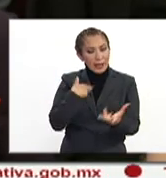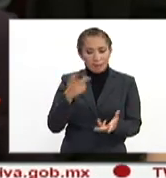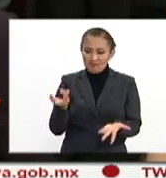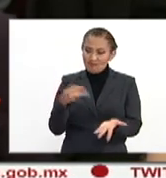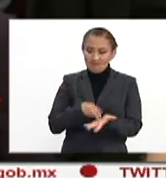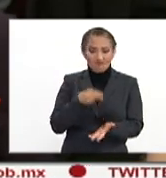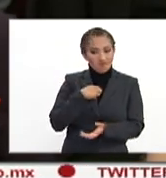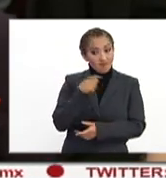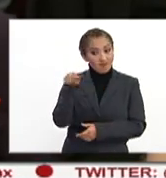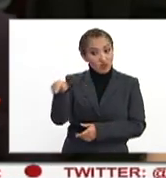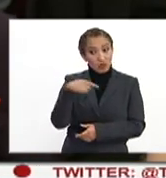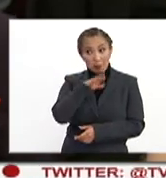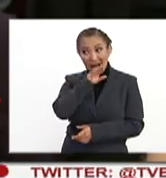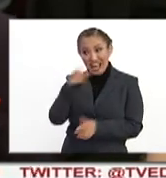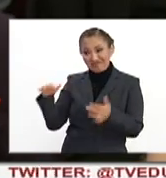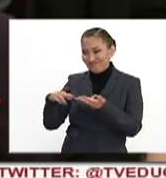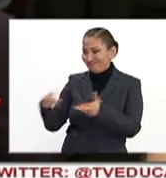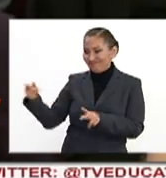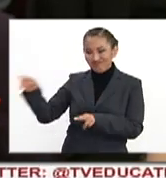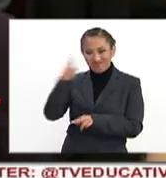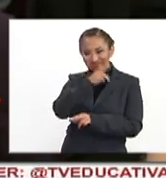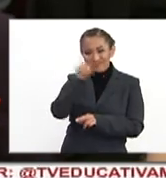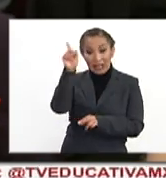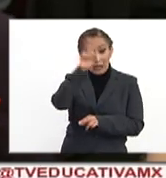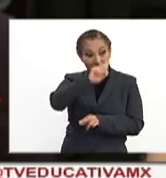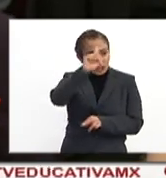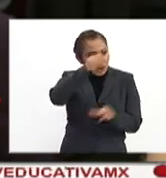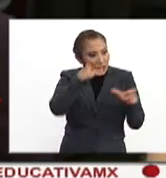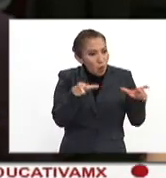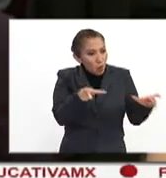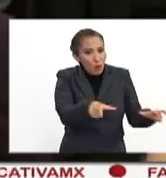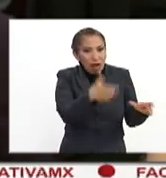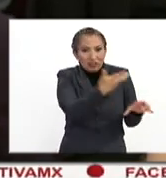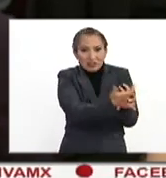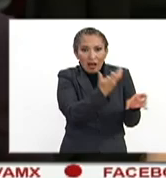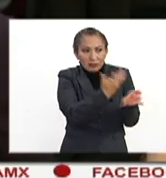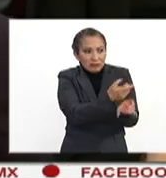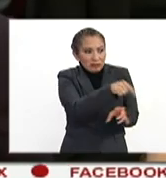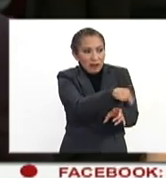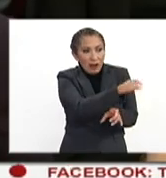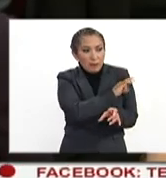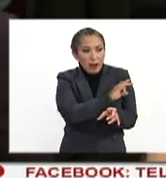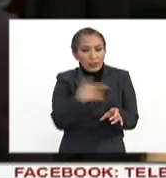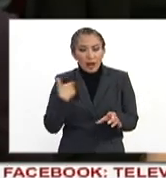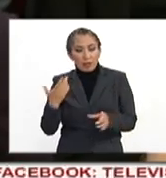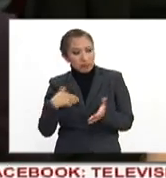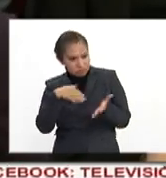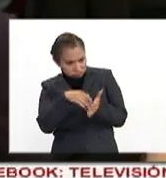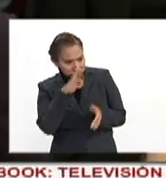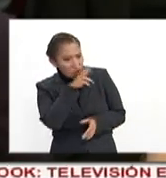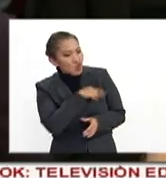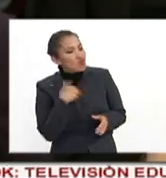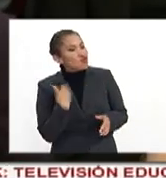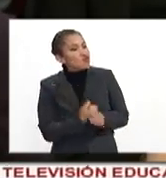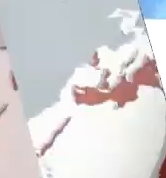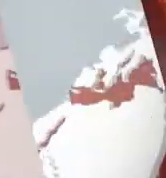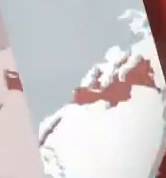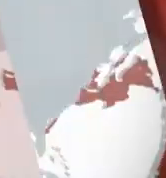posición comprometida, una situación en la que el asesor de seguridad esencialmente podría ser chantajeado por los rusos.